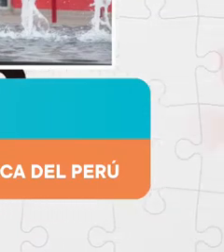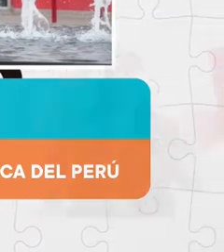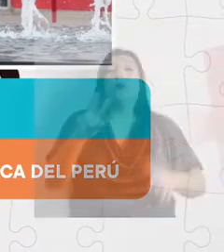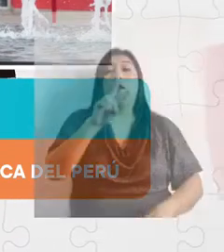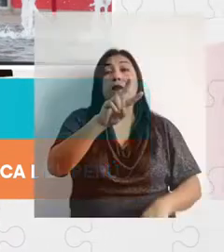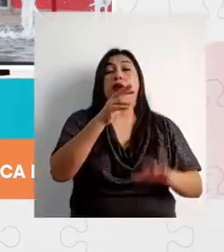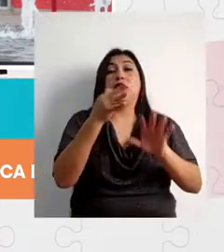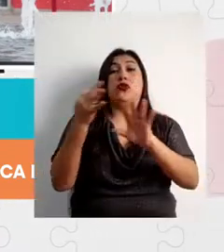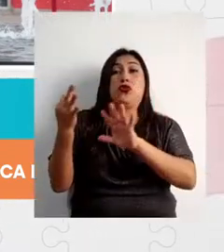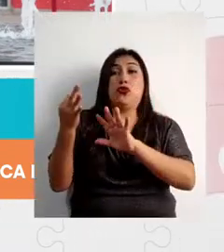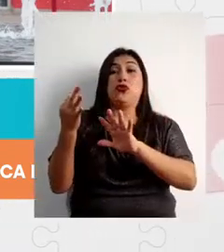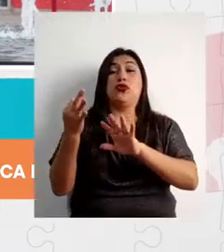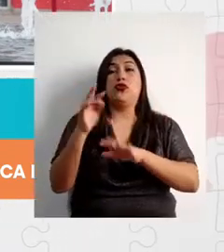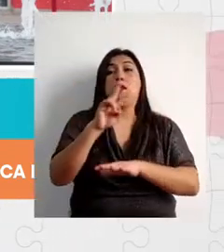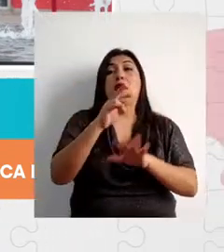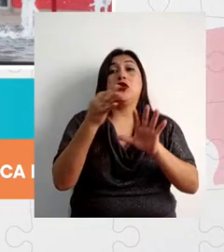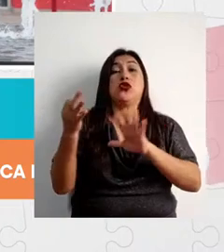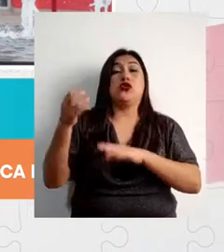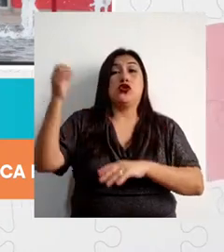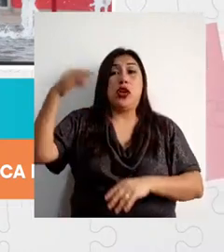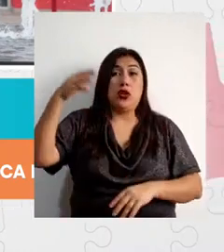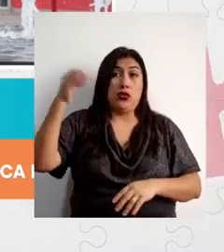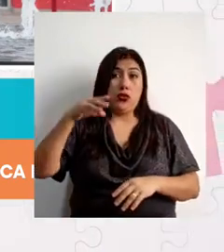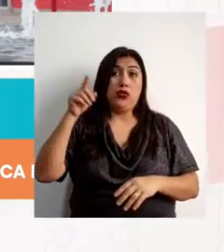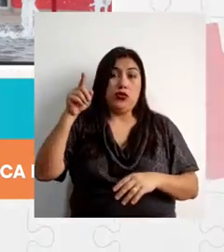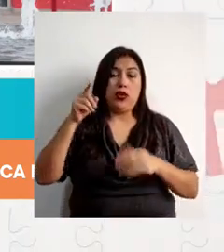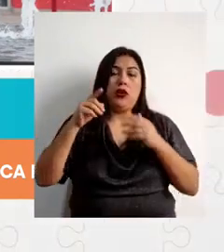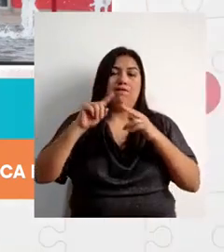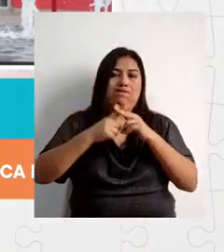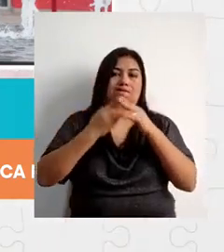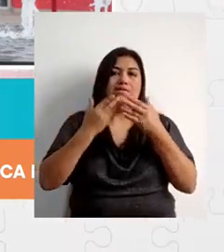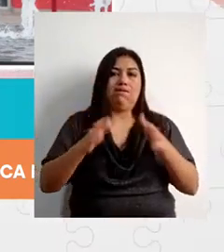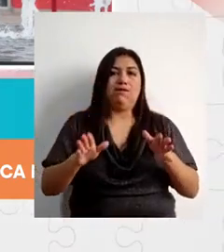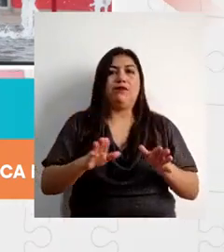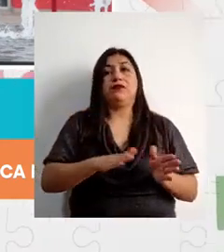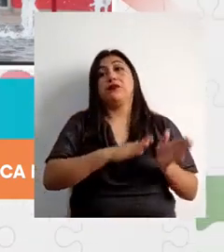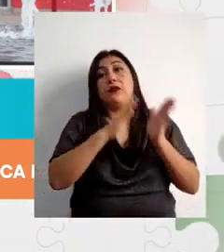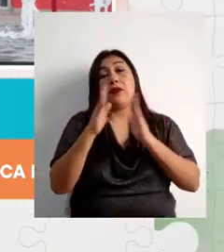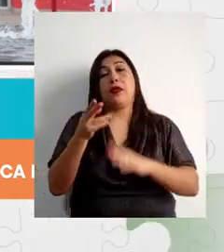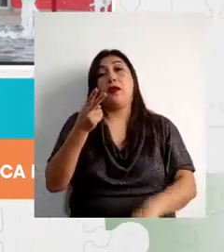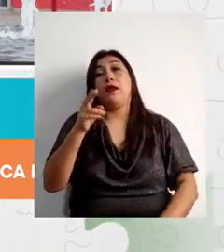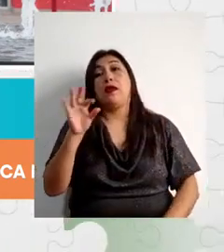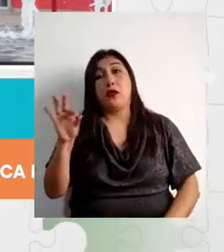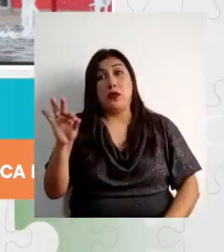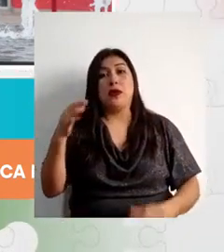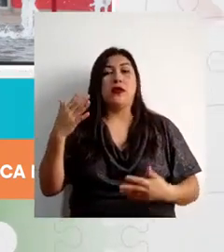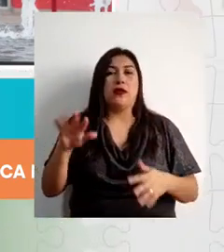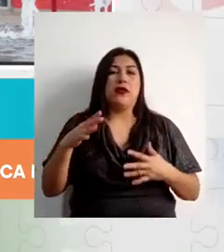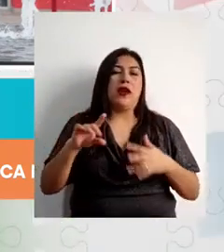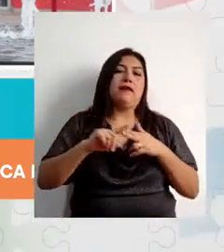el 28 de agosto, ya. Y el día 29 hay varios que ya debutan. Como es